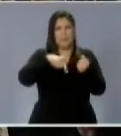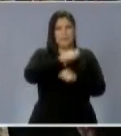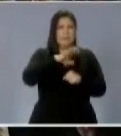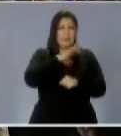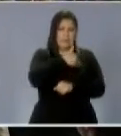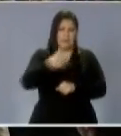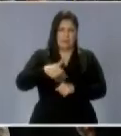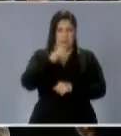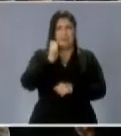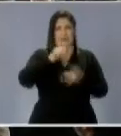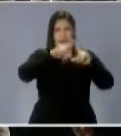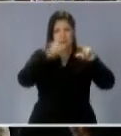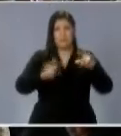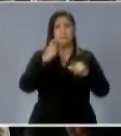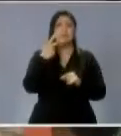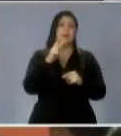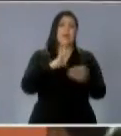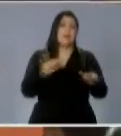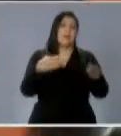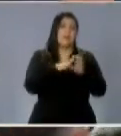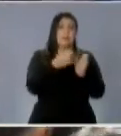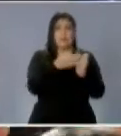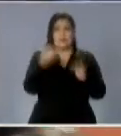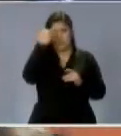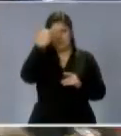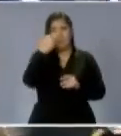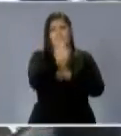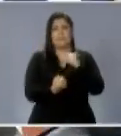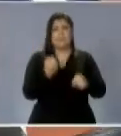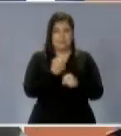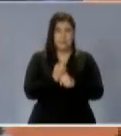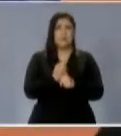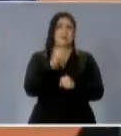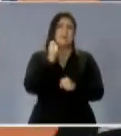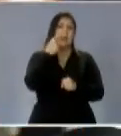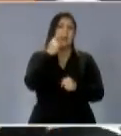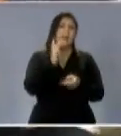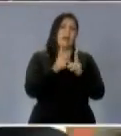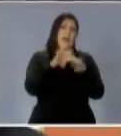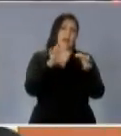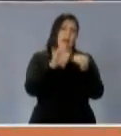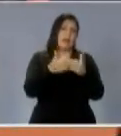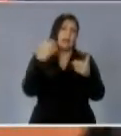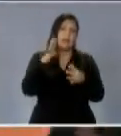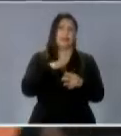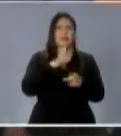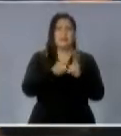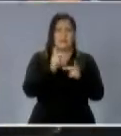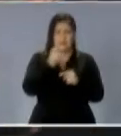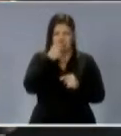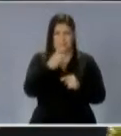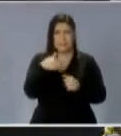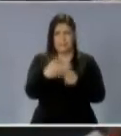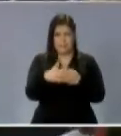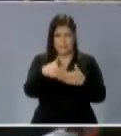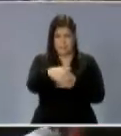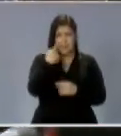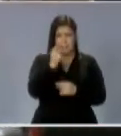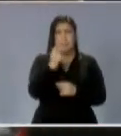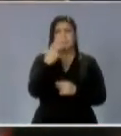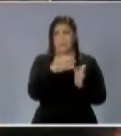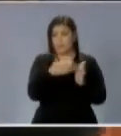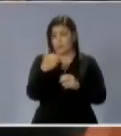daño se trata de disuadir. Lo demás quizá cabe en lo caído, caído. Tal vez sea pedir